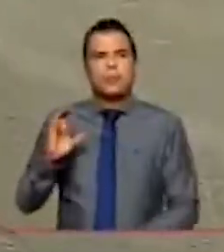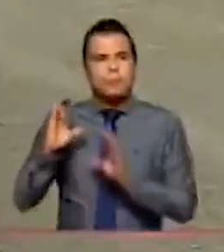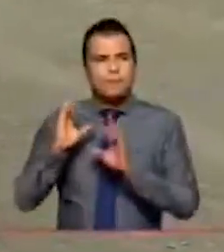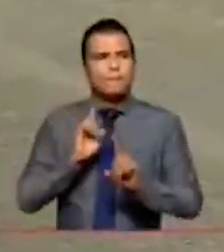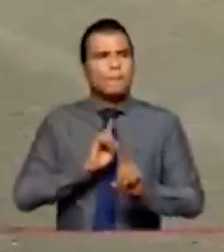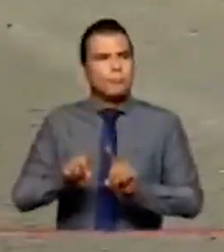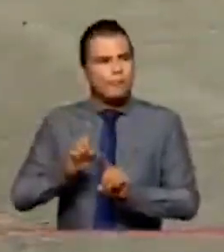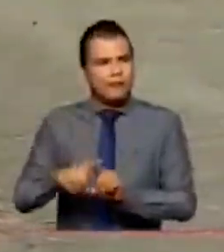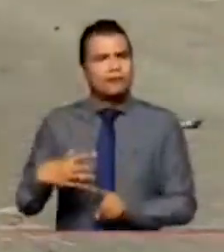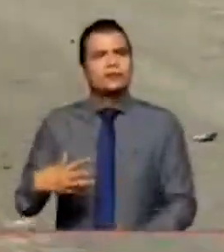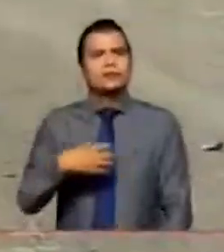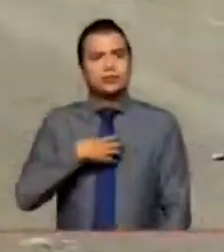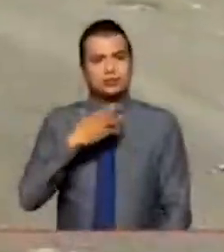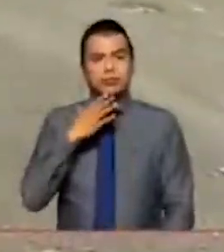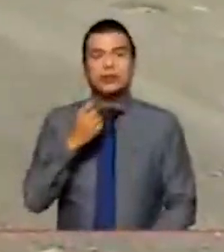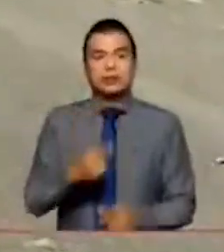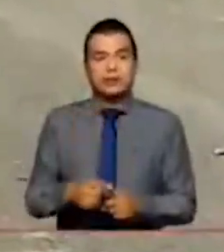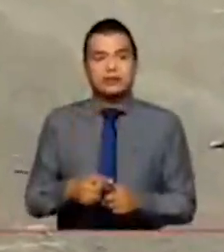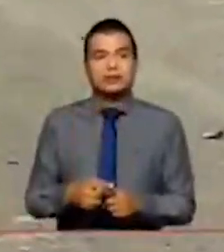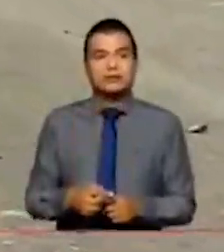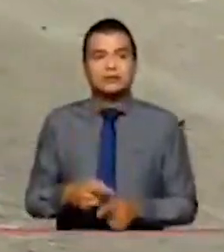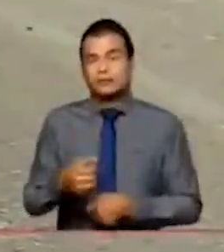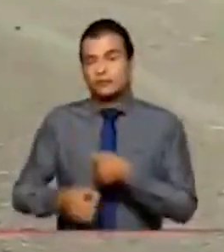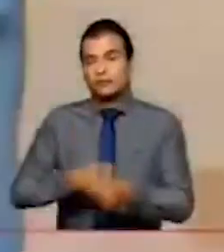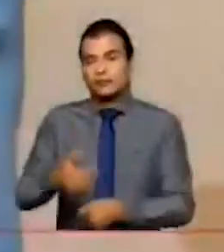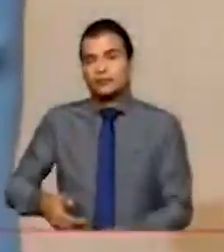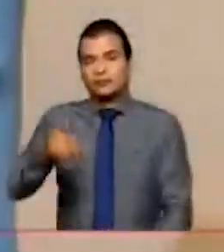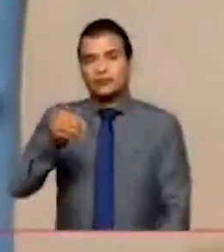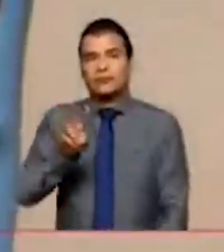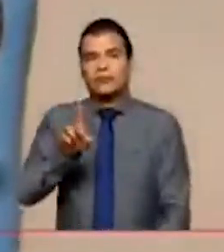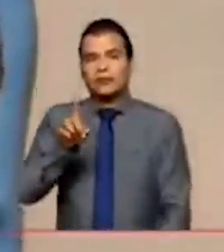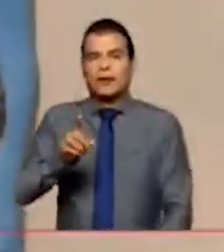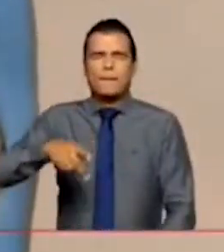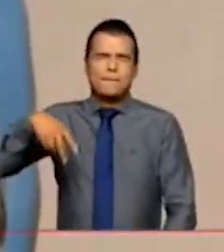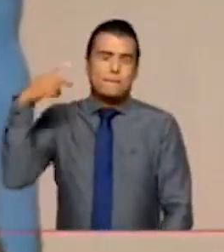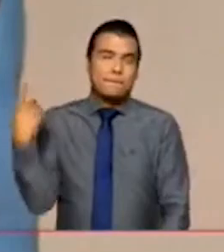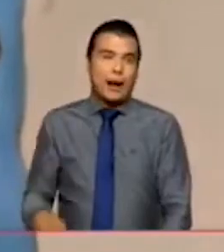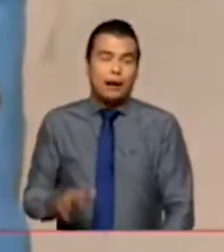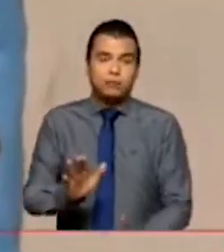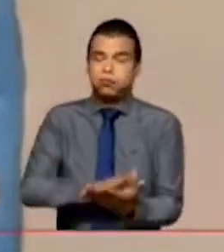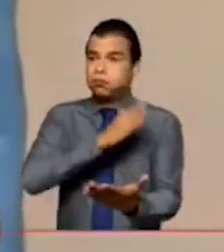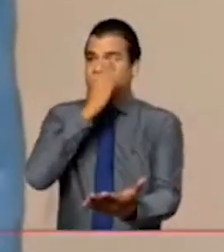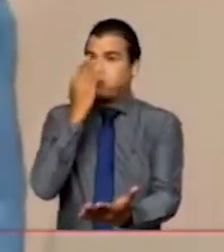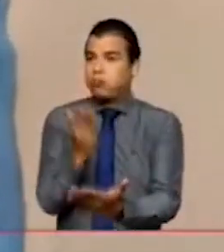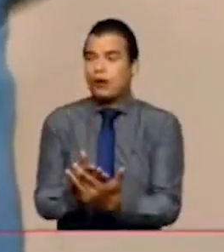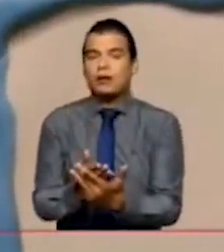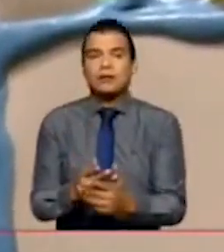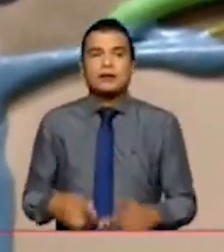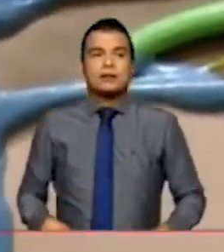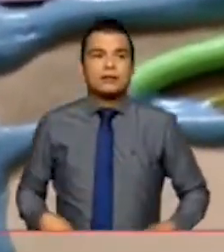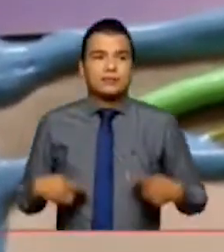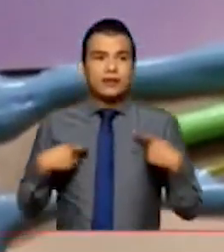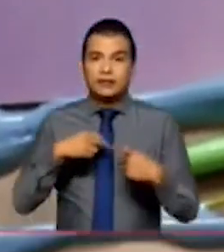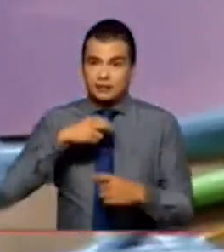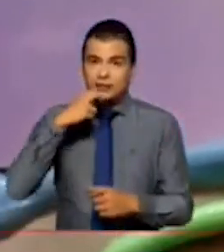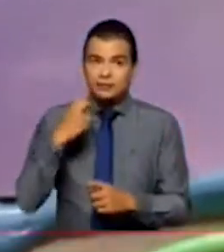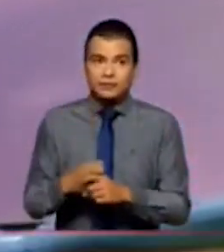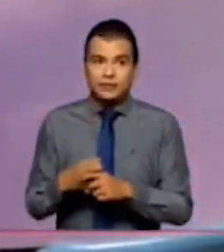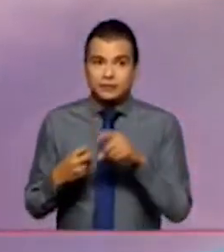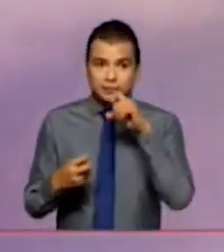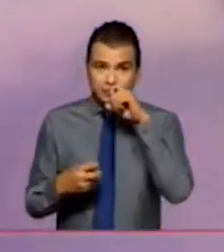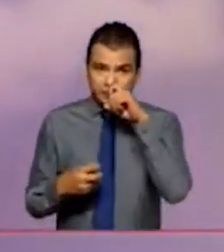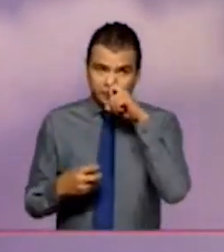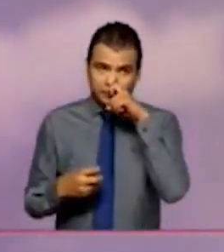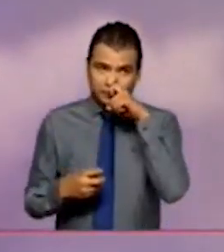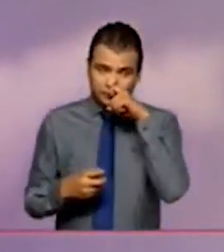varios. A sus 26 años sufrió un accidente que le cambió la vida. El